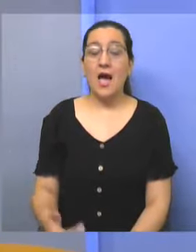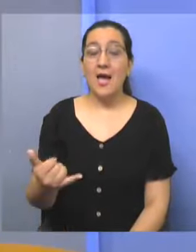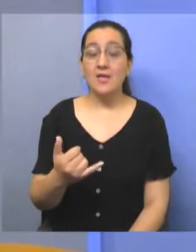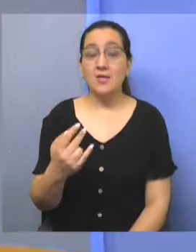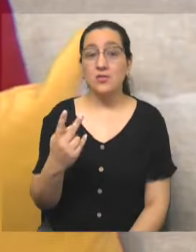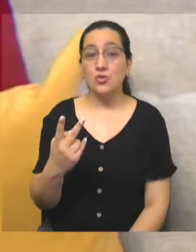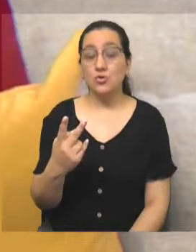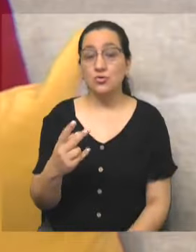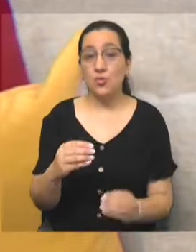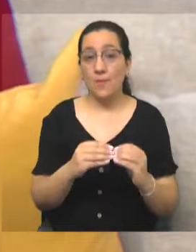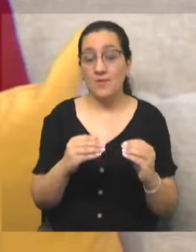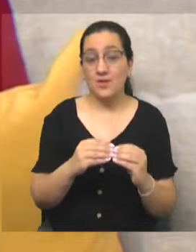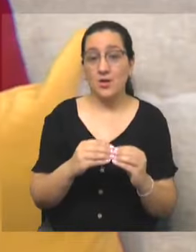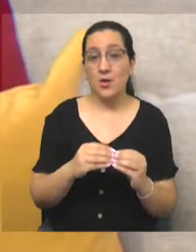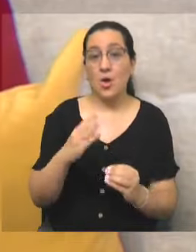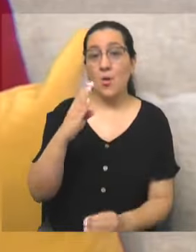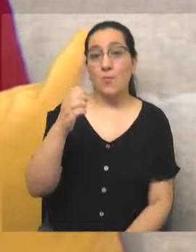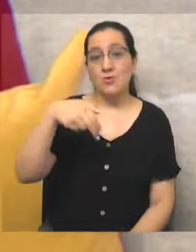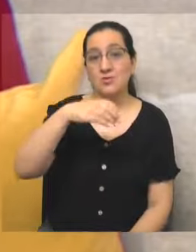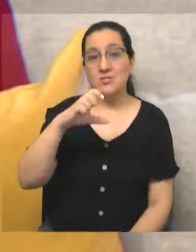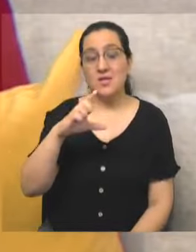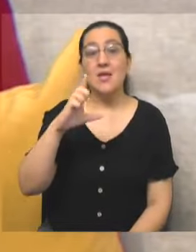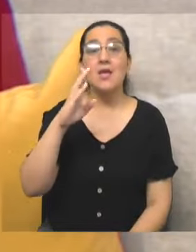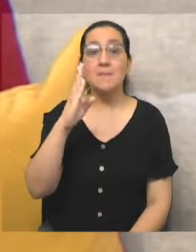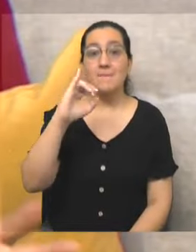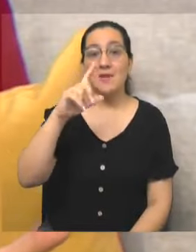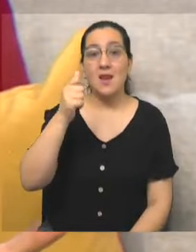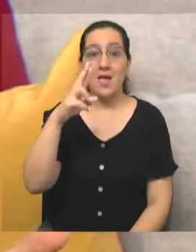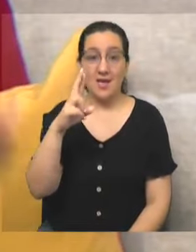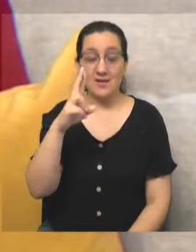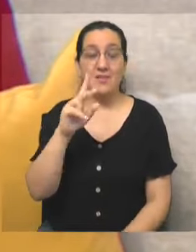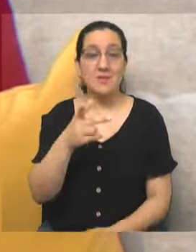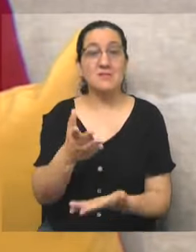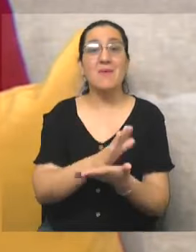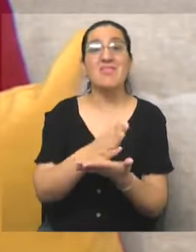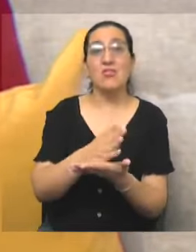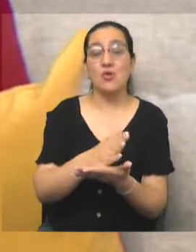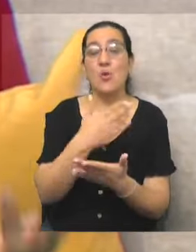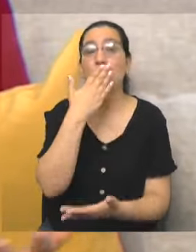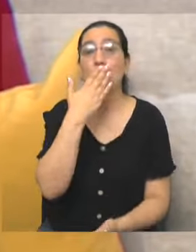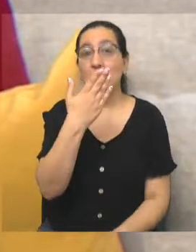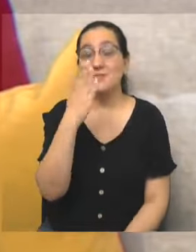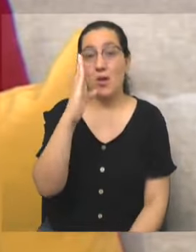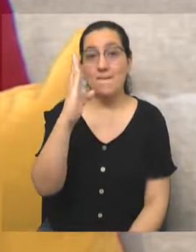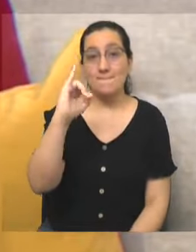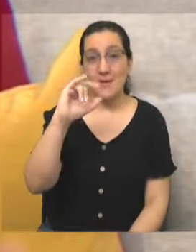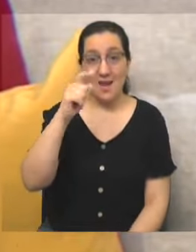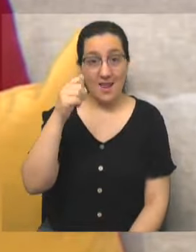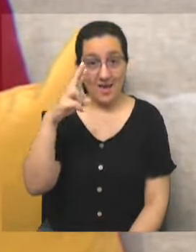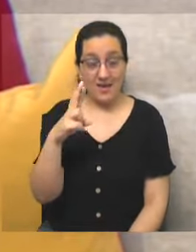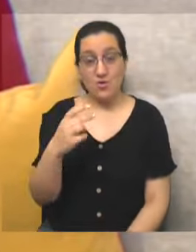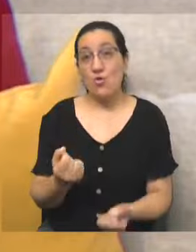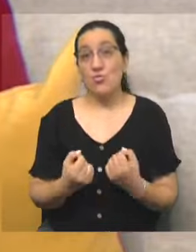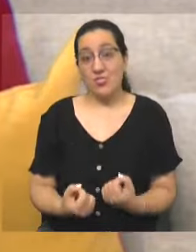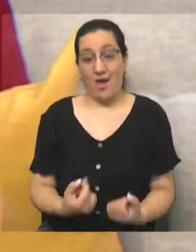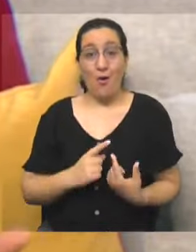¿no? sí, Raúl Ponce de León y ella, nuestra Pilar Teijeiro, merecidísimo. Divina. Le mandamos un beso gigante, nos llenamos de orgullo, de emoción,